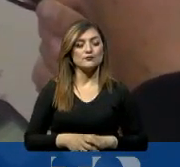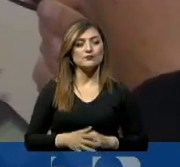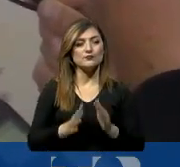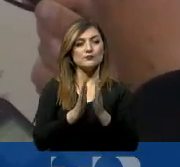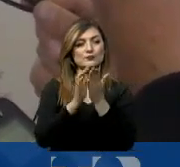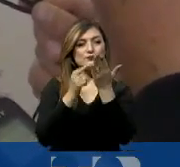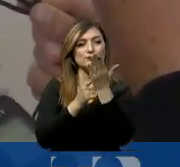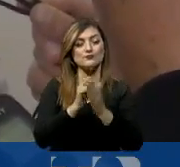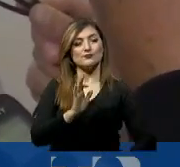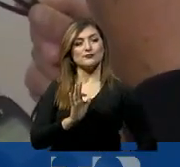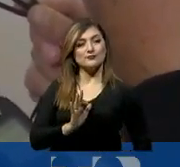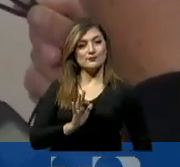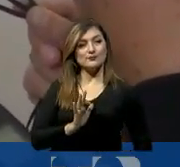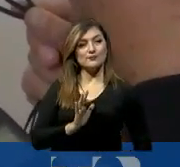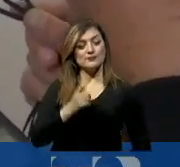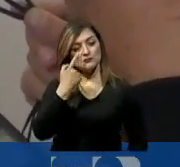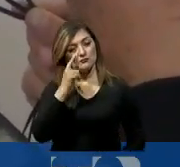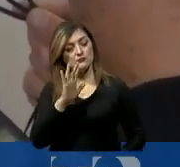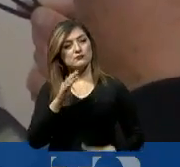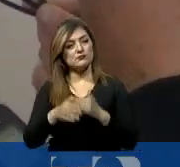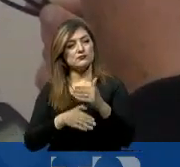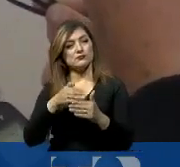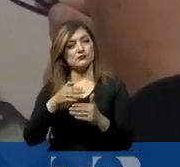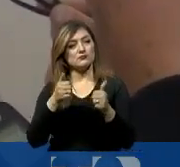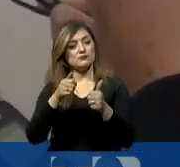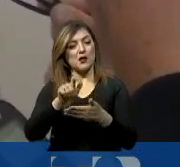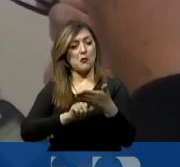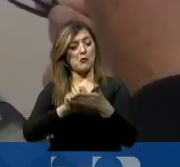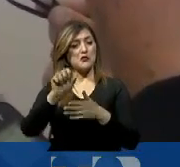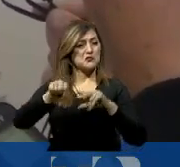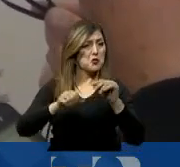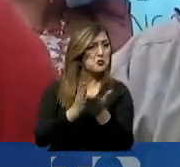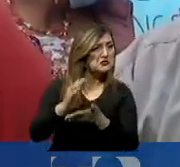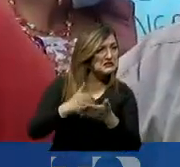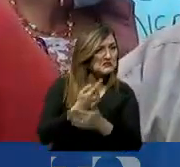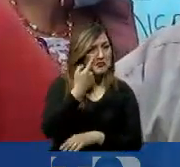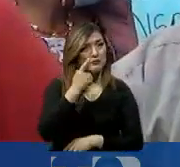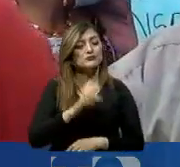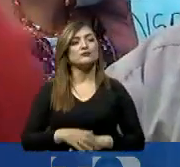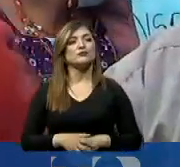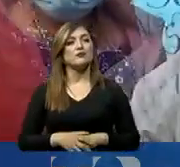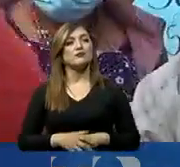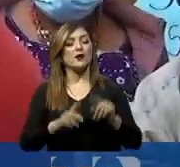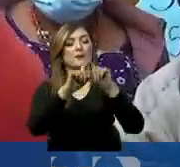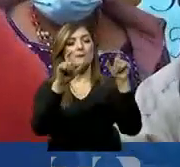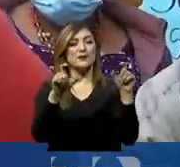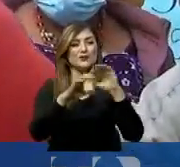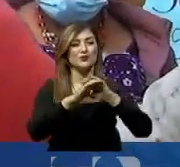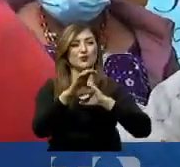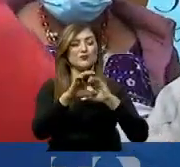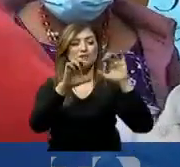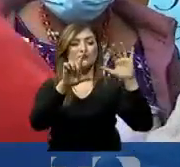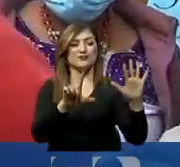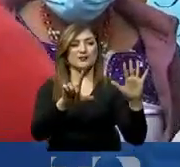los análisis técnicos si es que hay un proceso, hay factibilidad o no hay factibilidad. Las 7 compañías son de